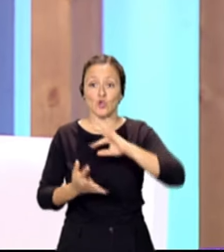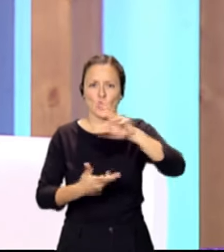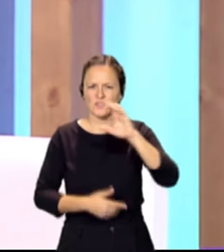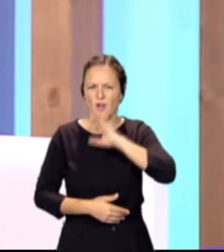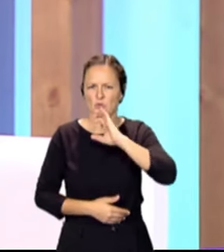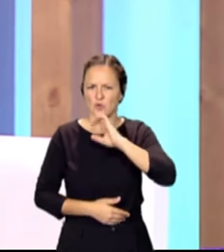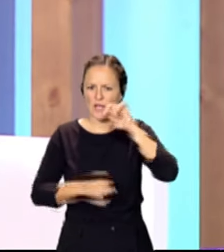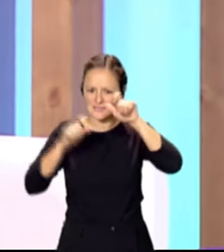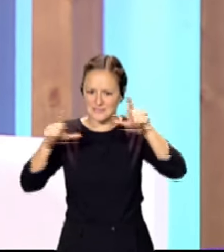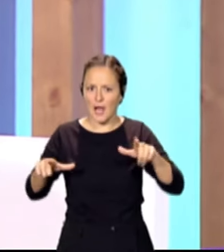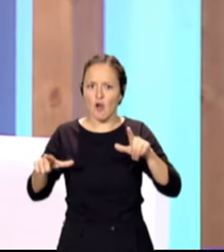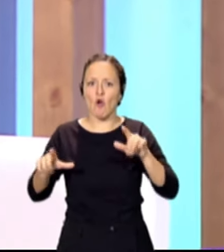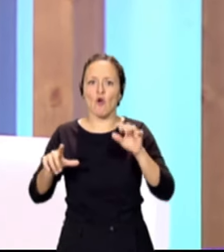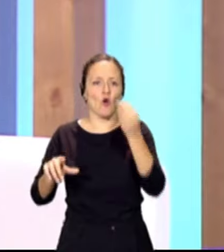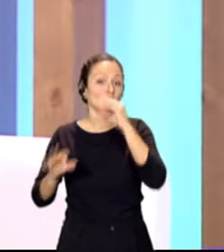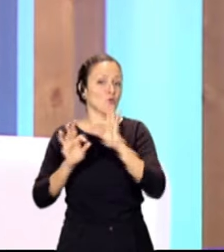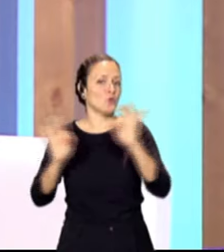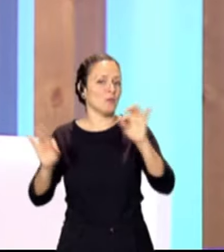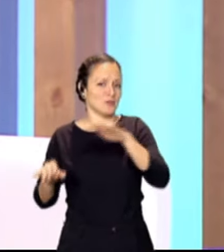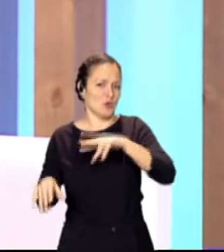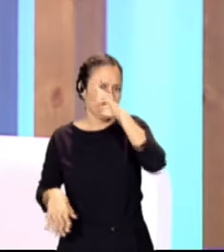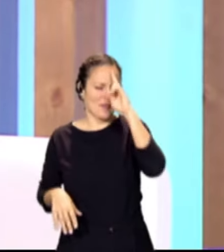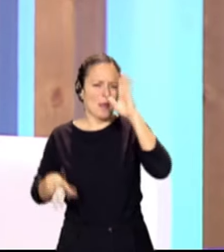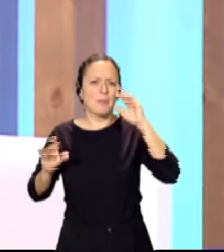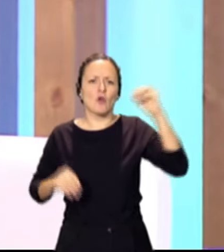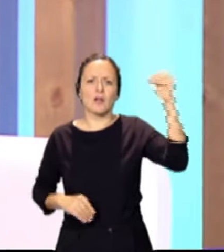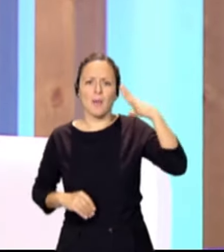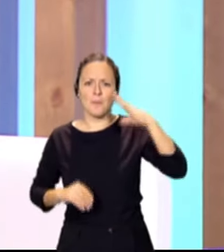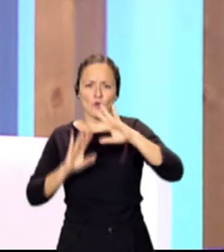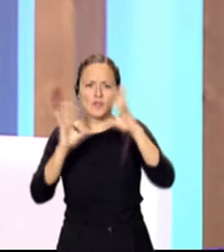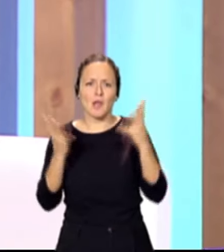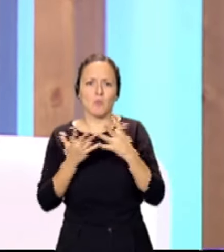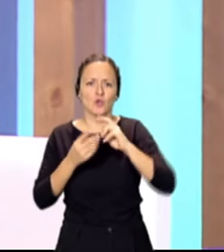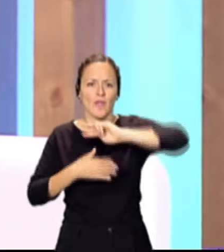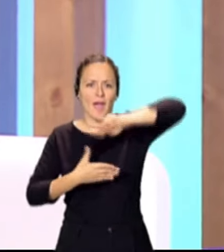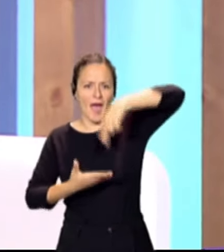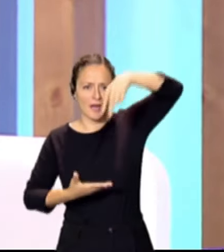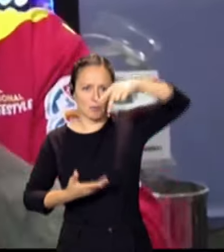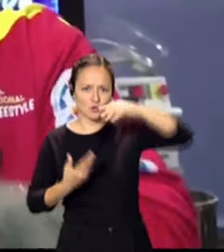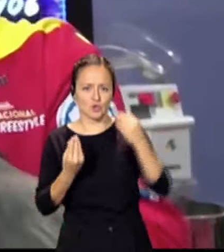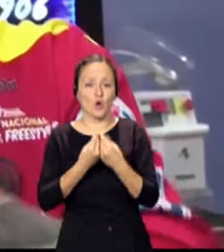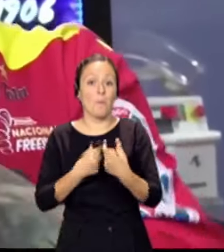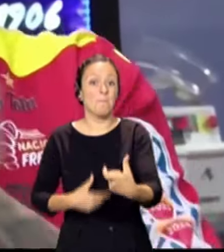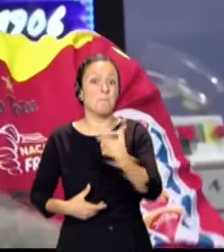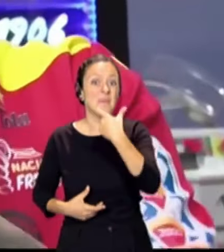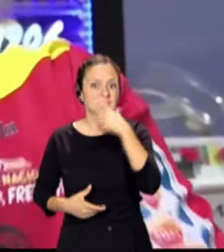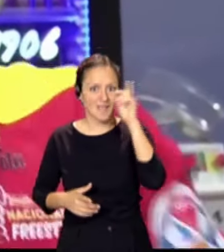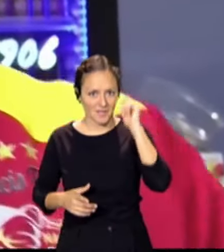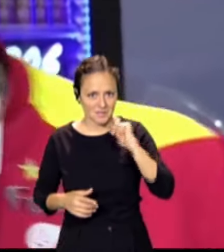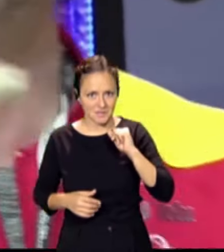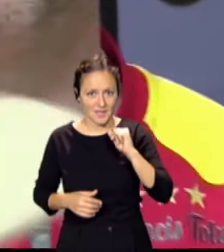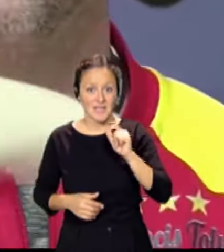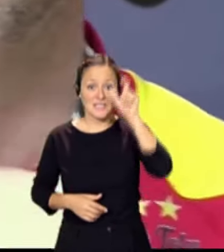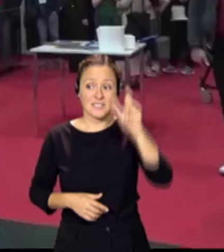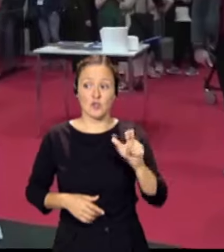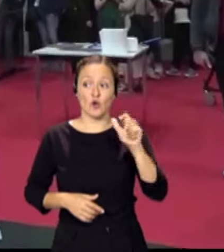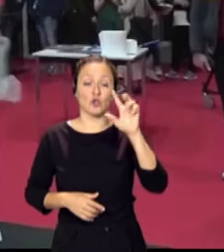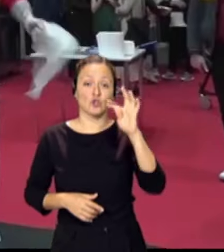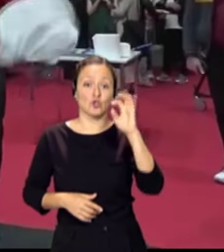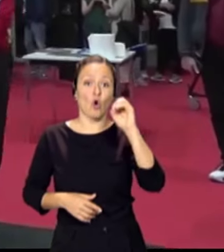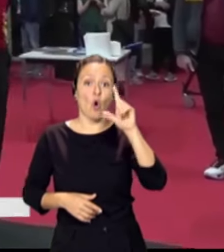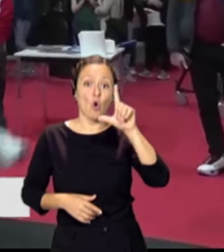en ese salón gourmet de Madrid pero con el campeón del mundo de acrobacias con Pizza Francis tolu es acróbata de pizas